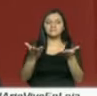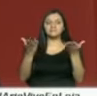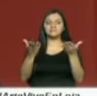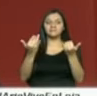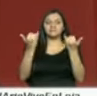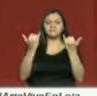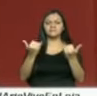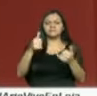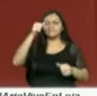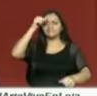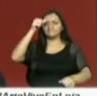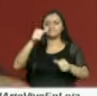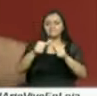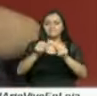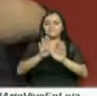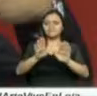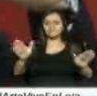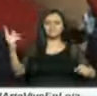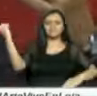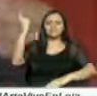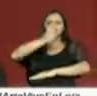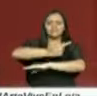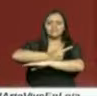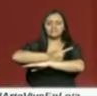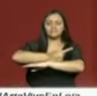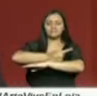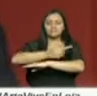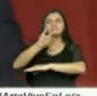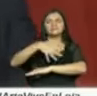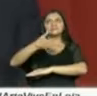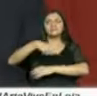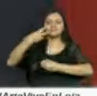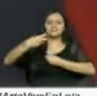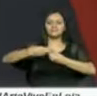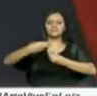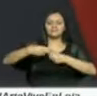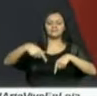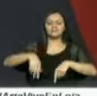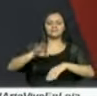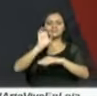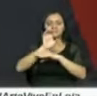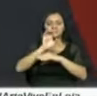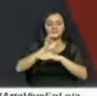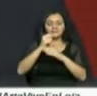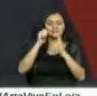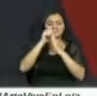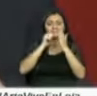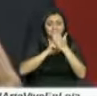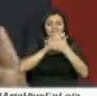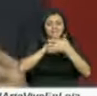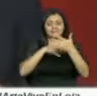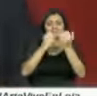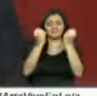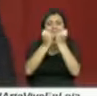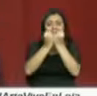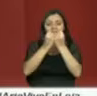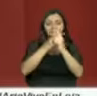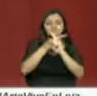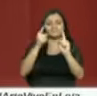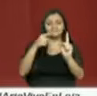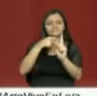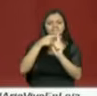pasará a la historia como uno de los días más intensos que ha habido en el país, pero positivamente